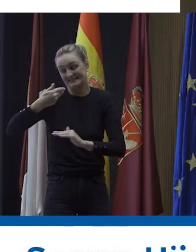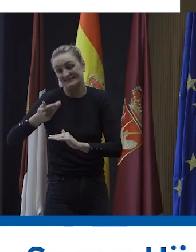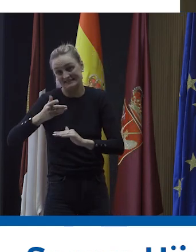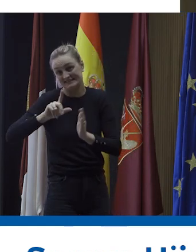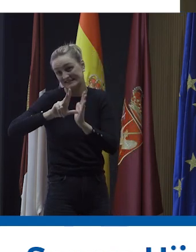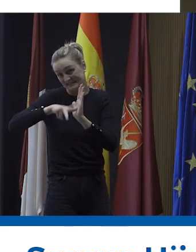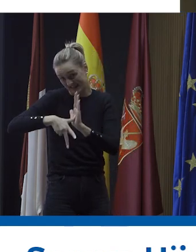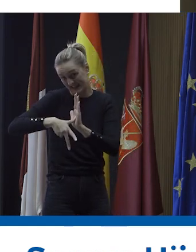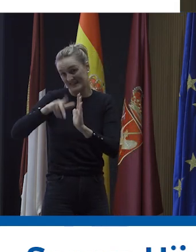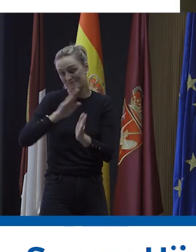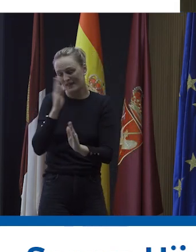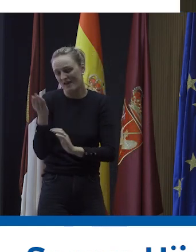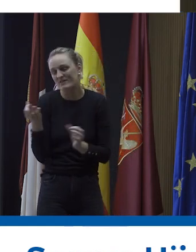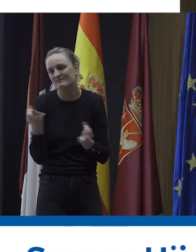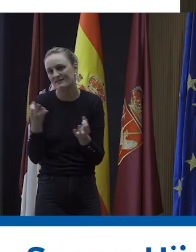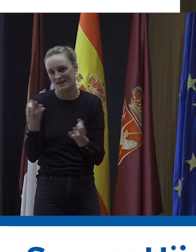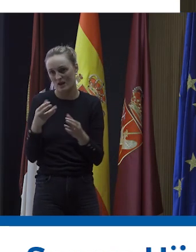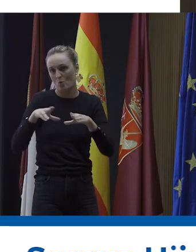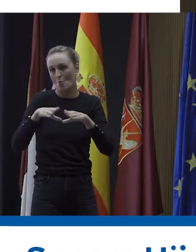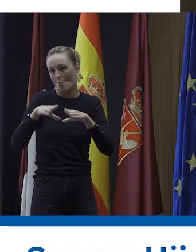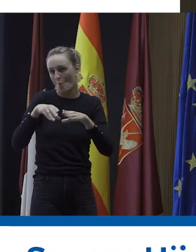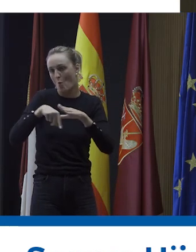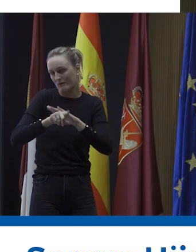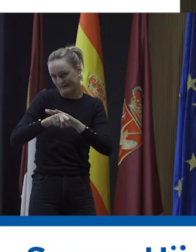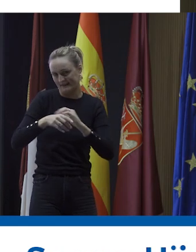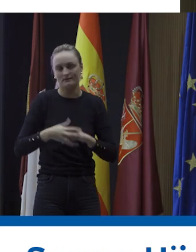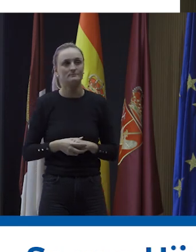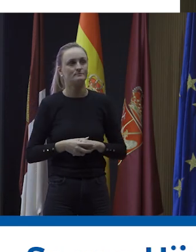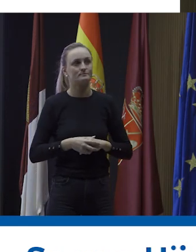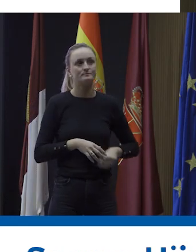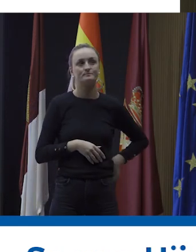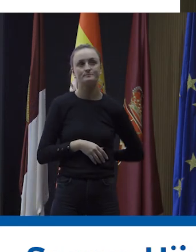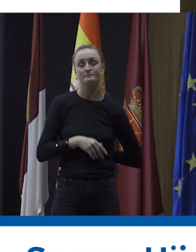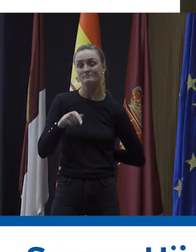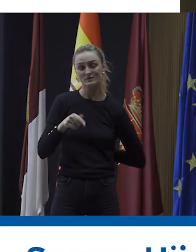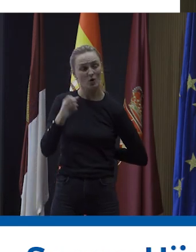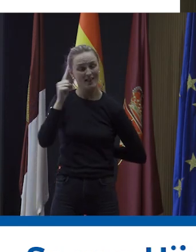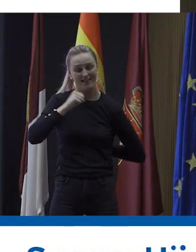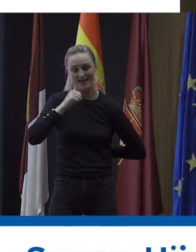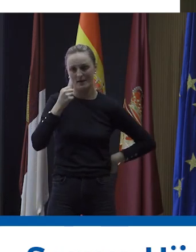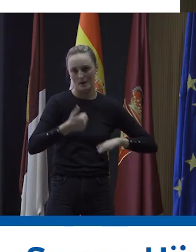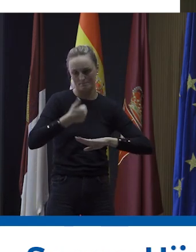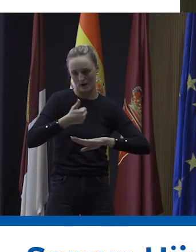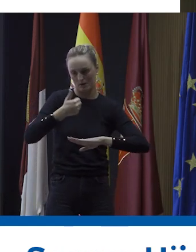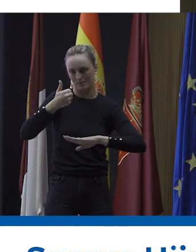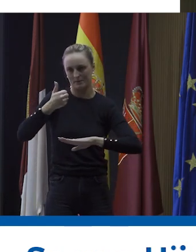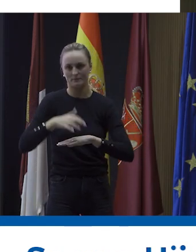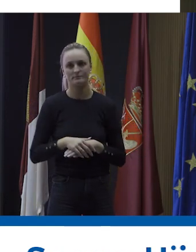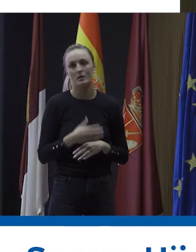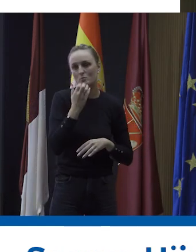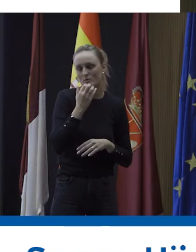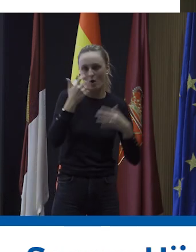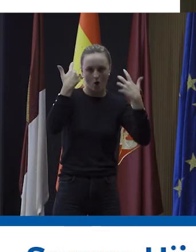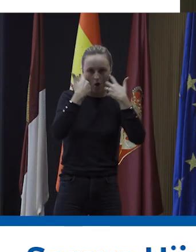a la zona urogenital, ¿vale? Y esto con la edad va a más, ¿vale? Así como los sofocos con la edad